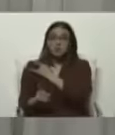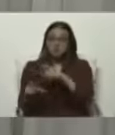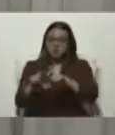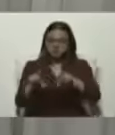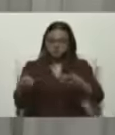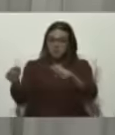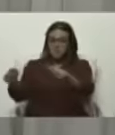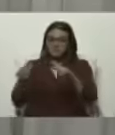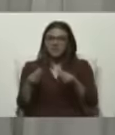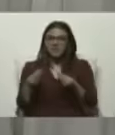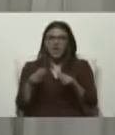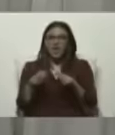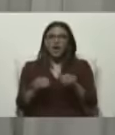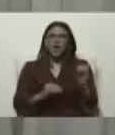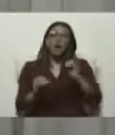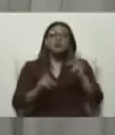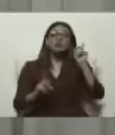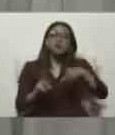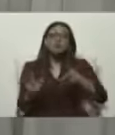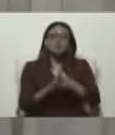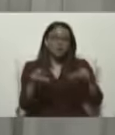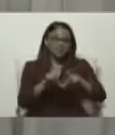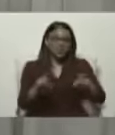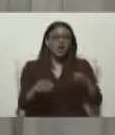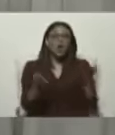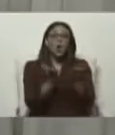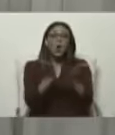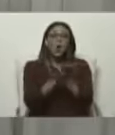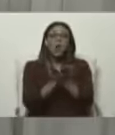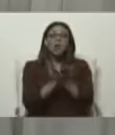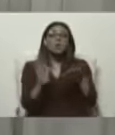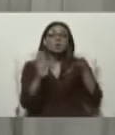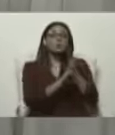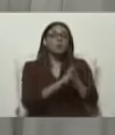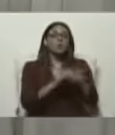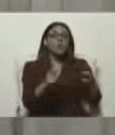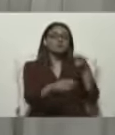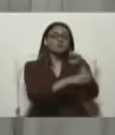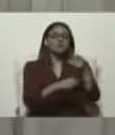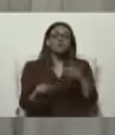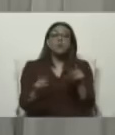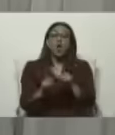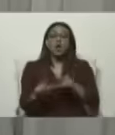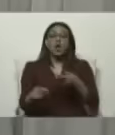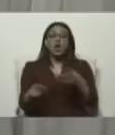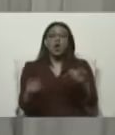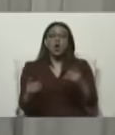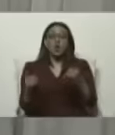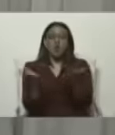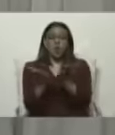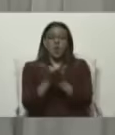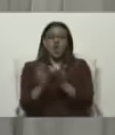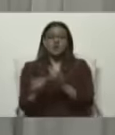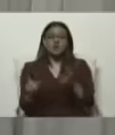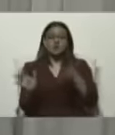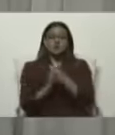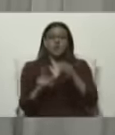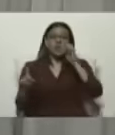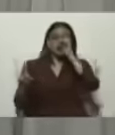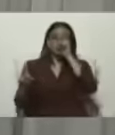unos vouchers para el colegio tal o el colegio cual? En el este, los que están en el Cafetal, los que